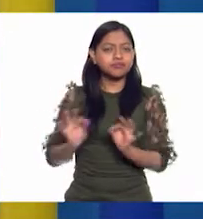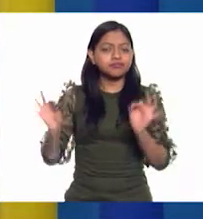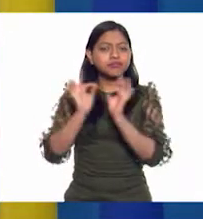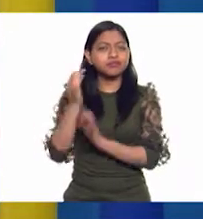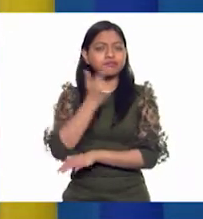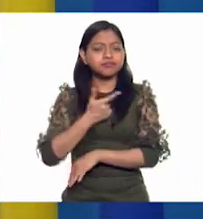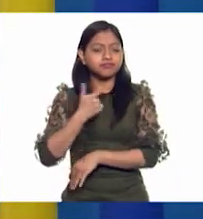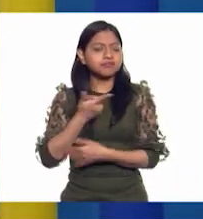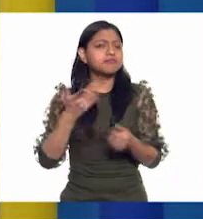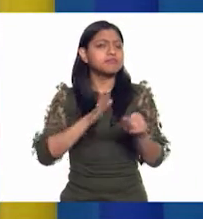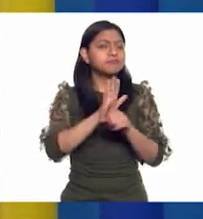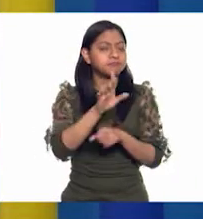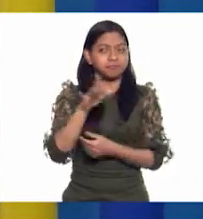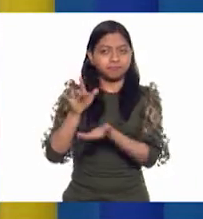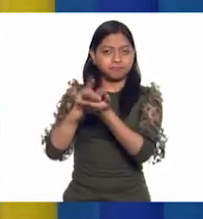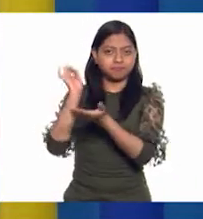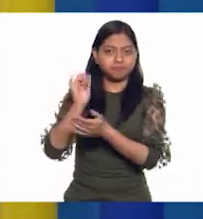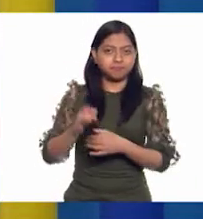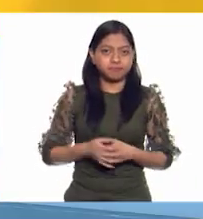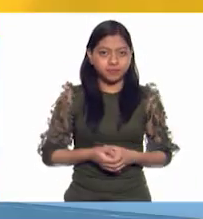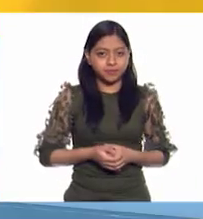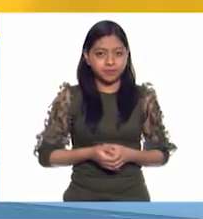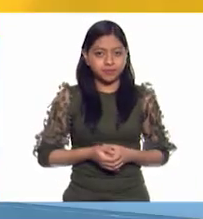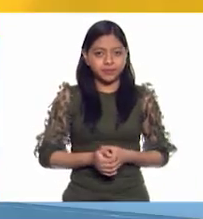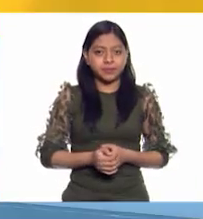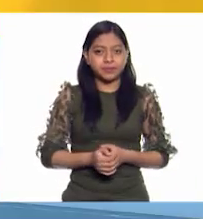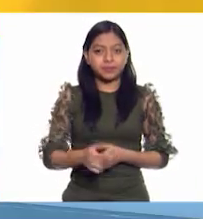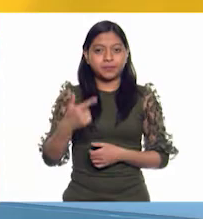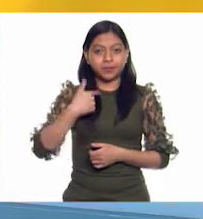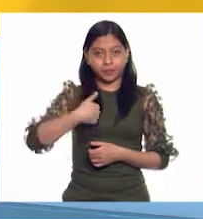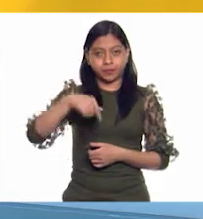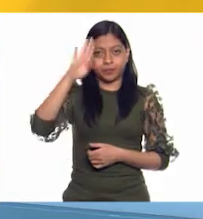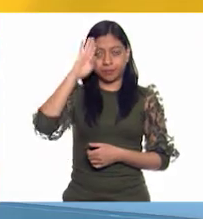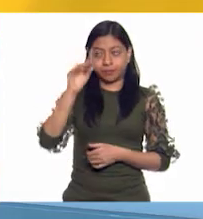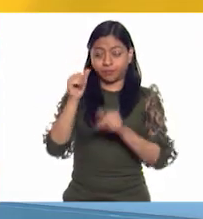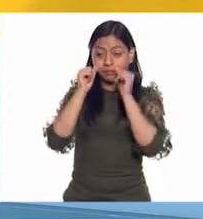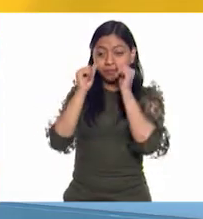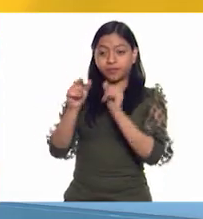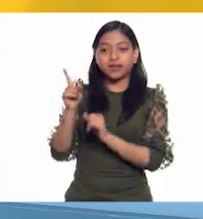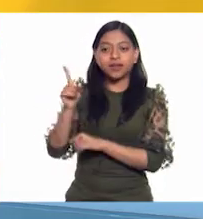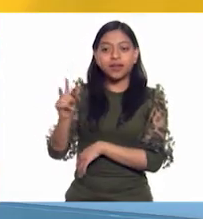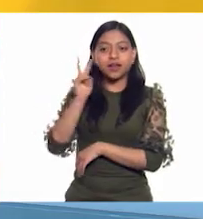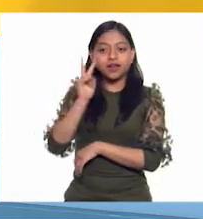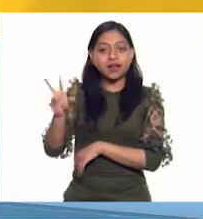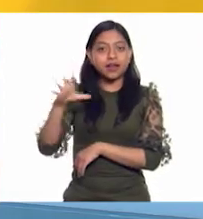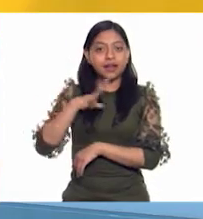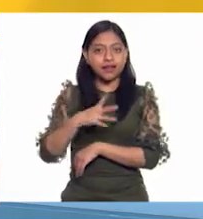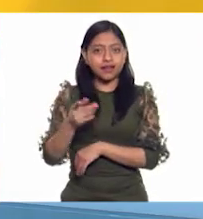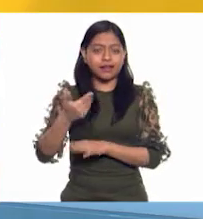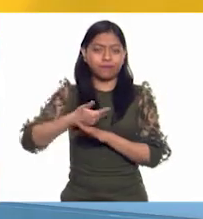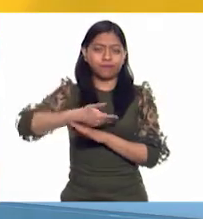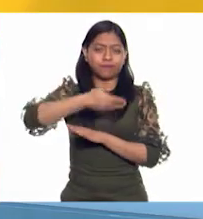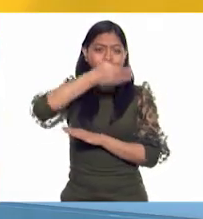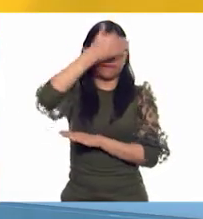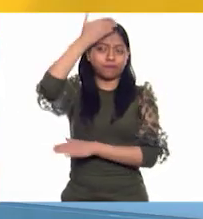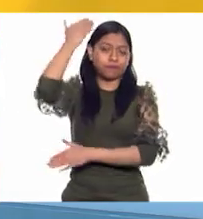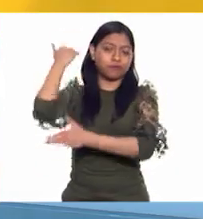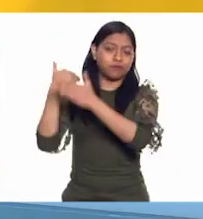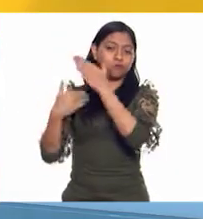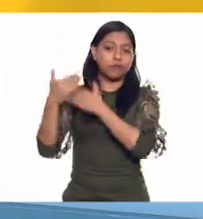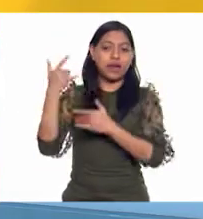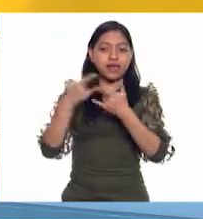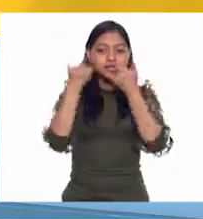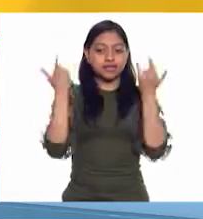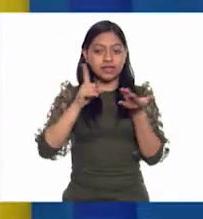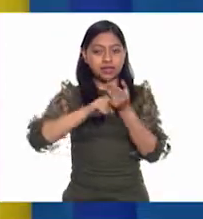atención o qué te imaginas, María? Pues por lo que escuché y vi, parece que es un texto muy antiguo que habla sobre el sol